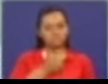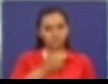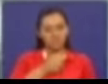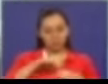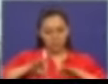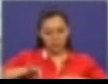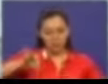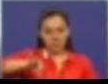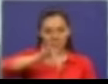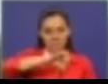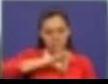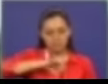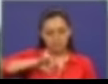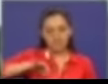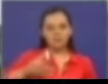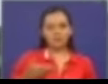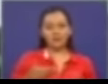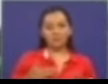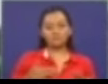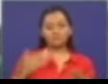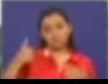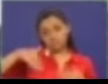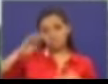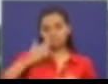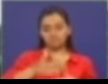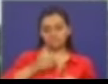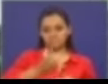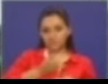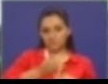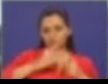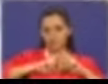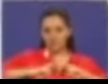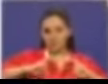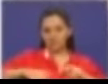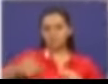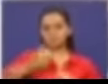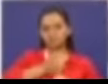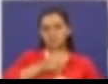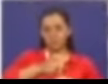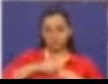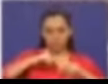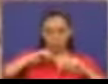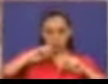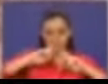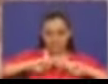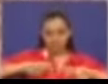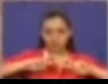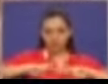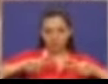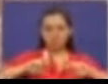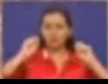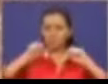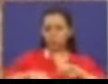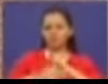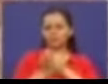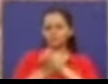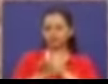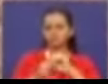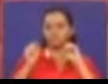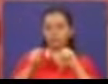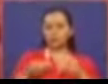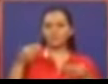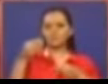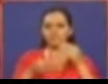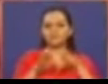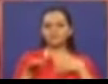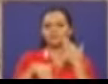semilla certificada, realizar nuestra propia investigación, nuestros propios experimentos y tener capacidad para proveer de